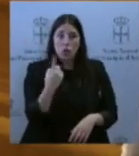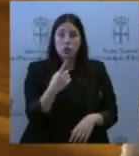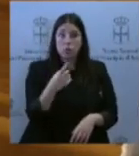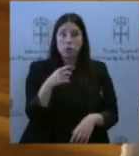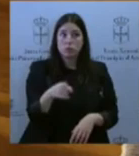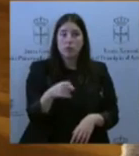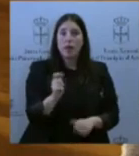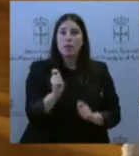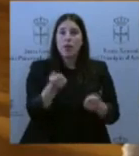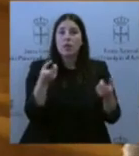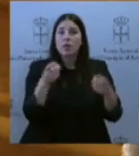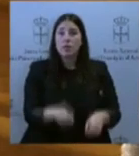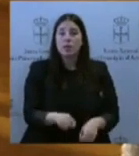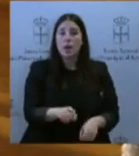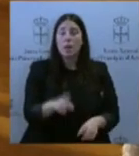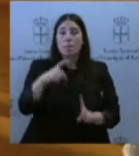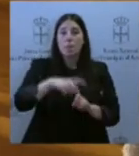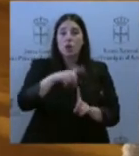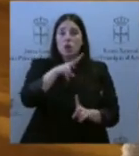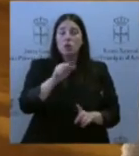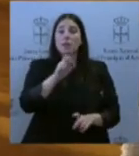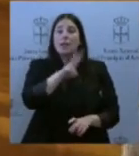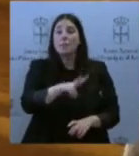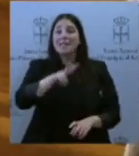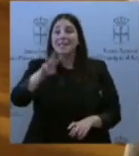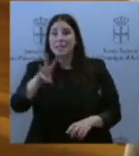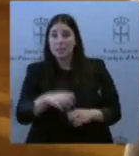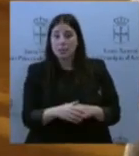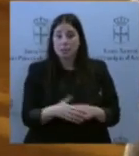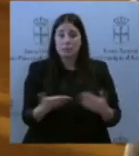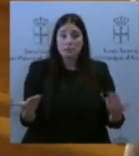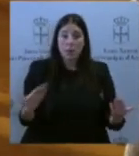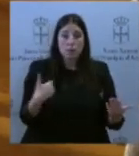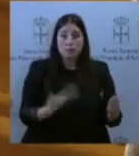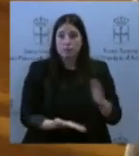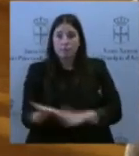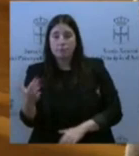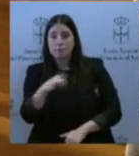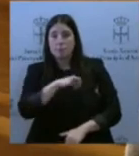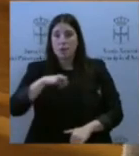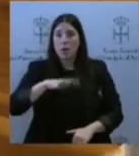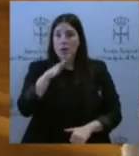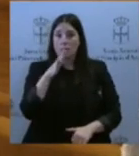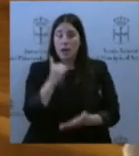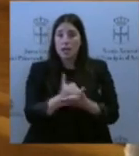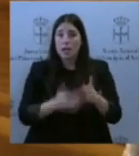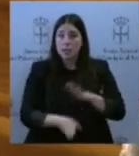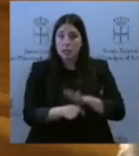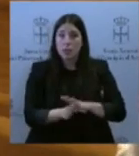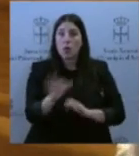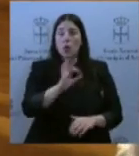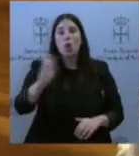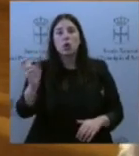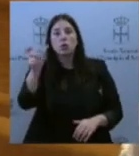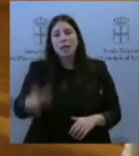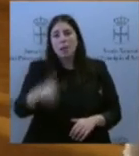Entre medias, evidentemente a la privada para poder ir a clase. Como Félix del Nalón, 2 meses esperando y que termina yendo a un médico particular que le dice que